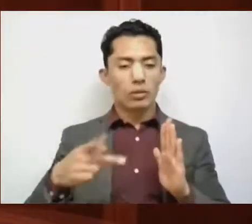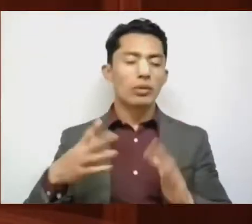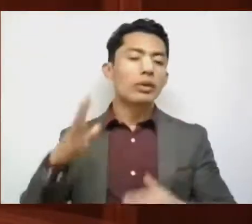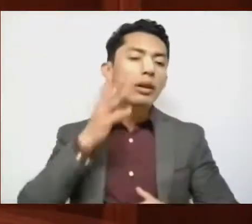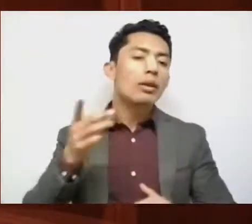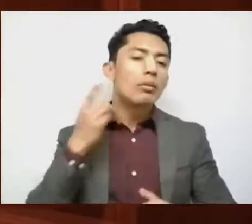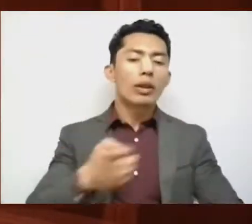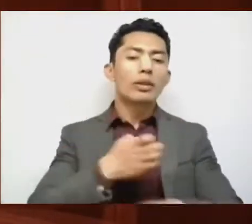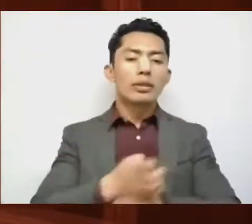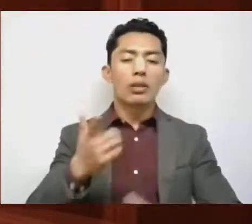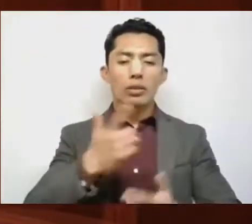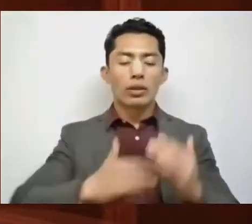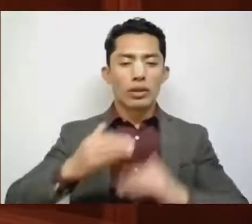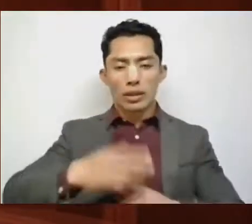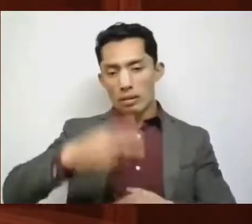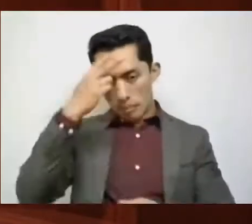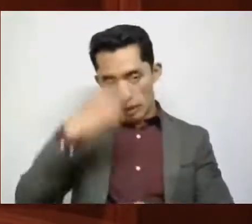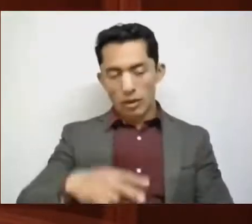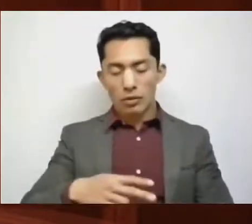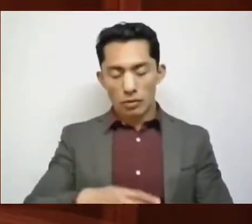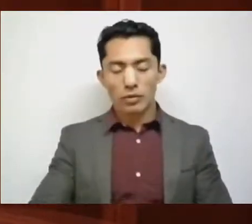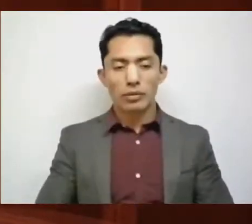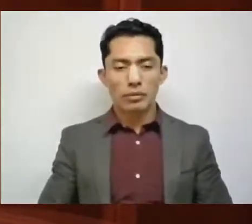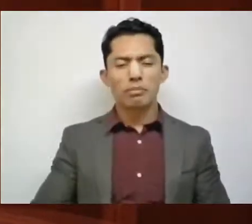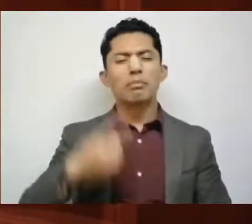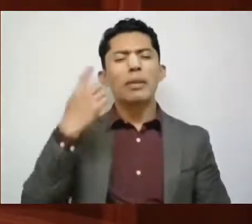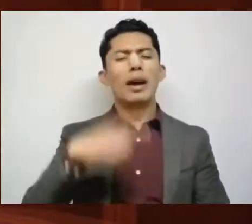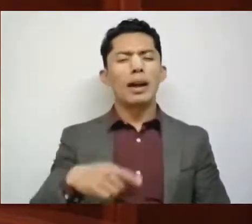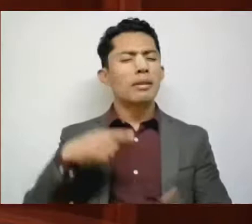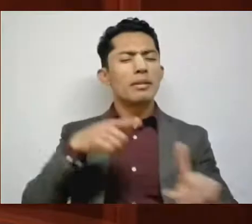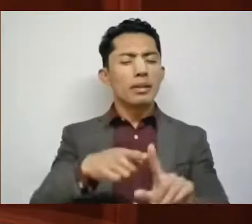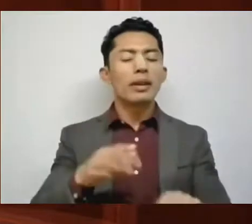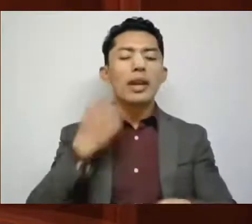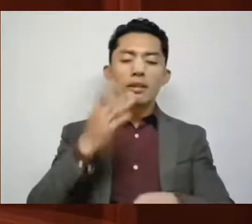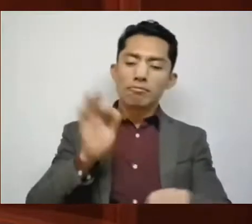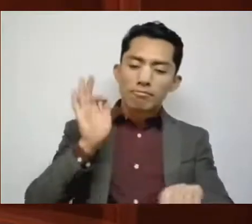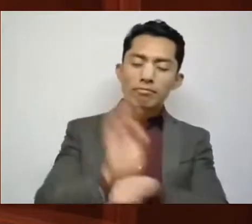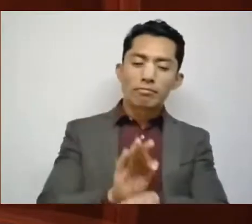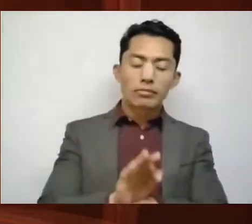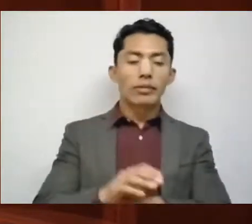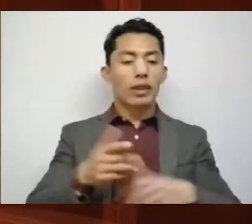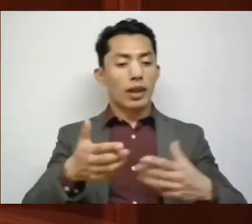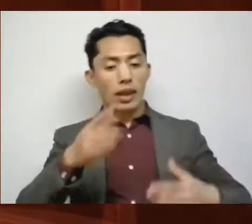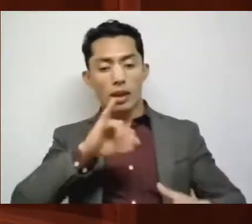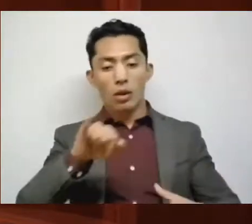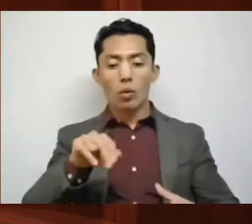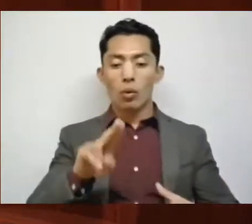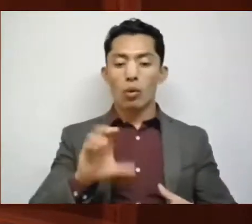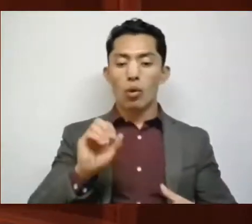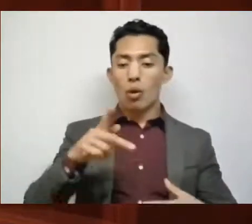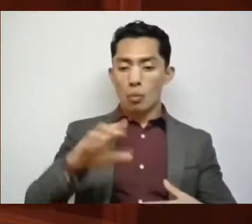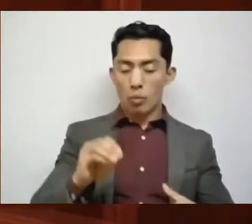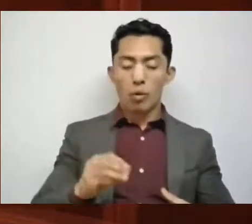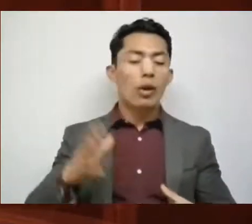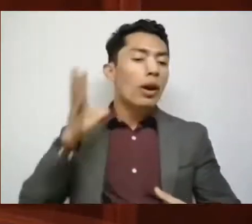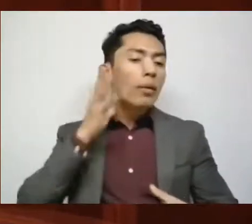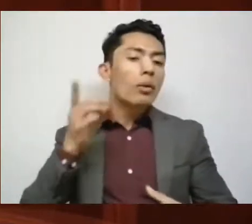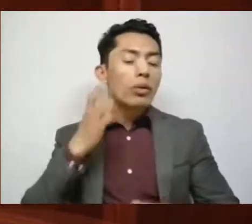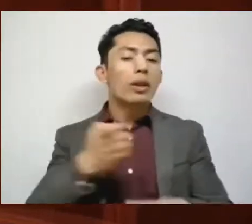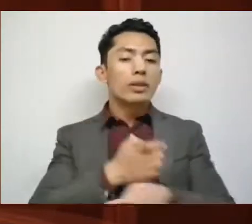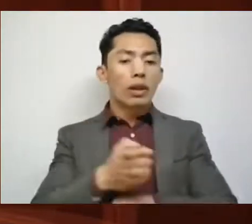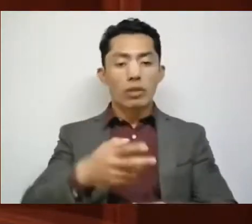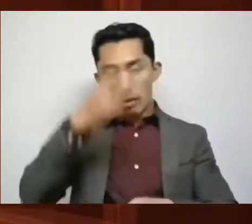Estado Libre y Soberano de México, para garantizar que la Junta de Coordinación Política del Poder Legislativo del Estado de